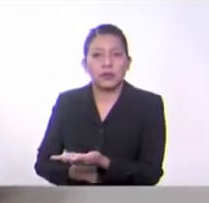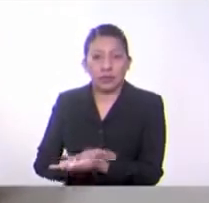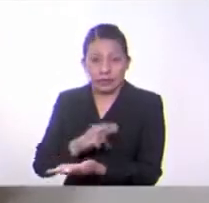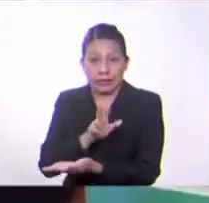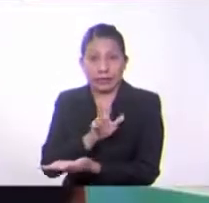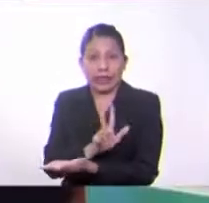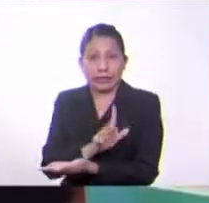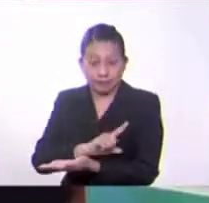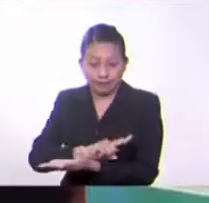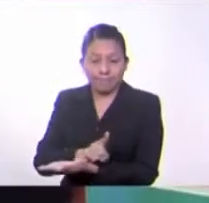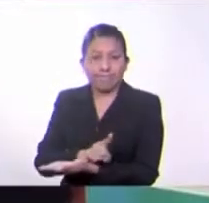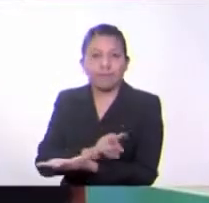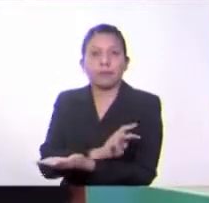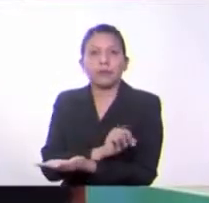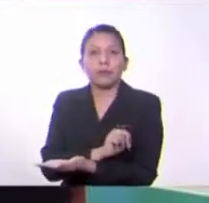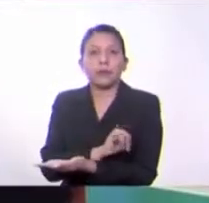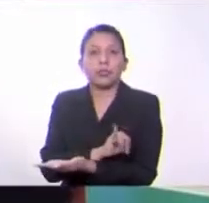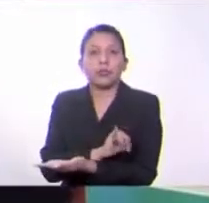3 minutos.